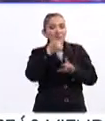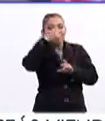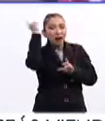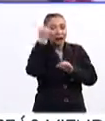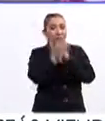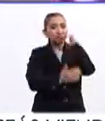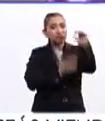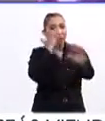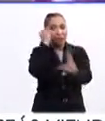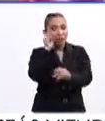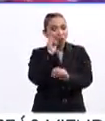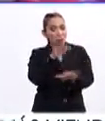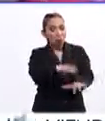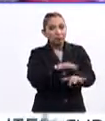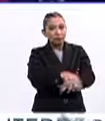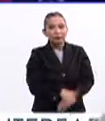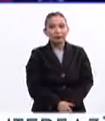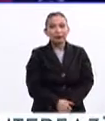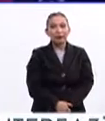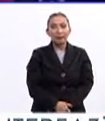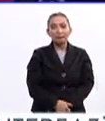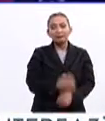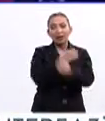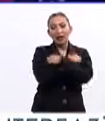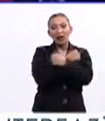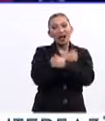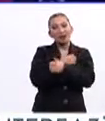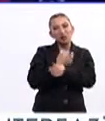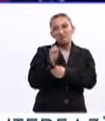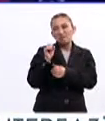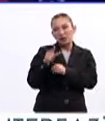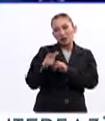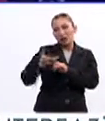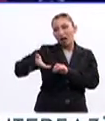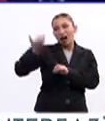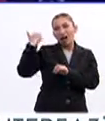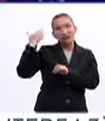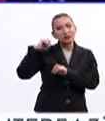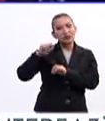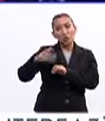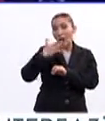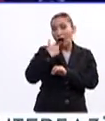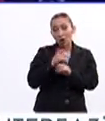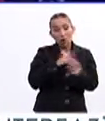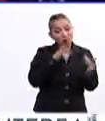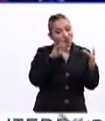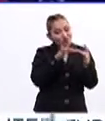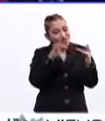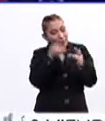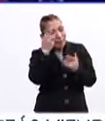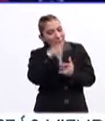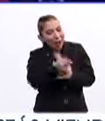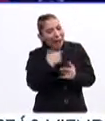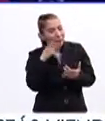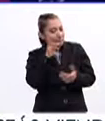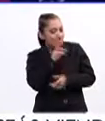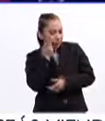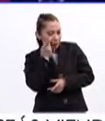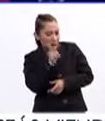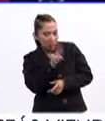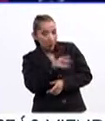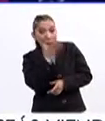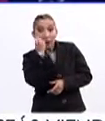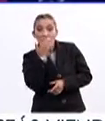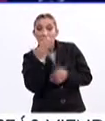del progreso formativo de los estudiantes. Con la educación tradicional no tenemos esas herramientas de interacción para poder evidenciar que los